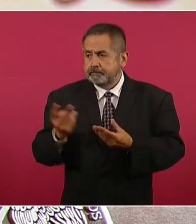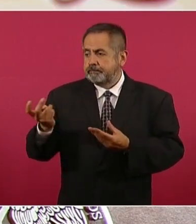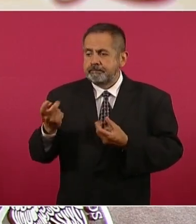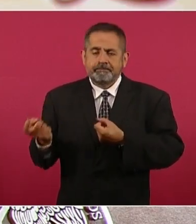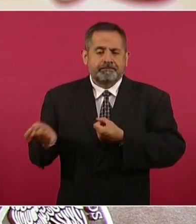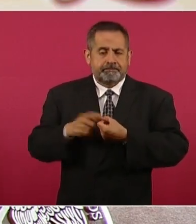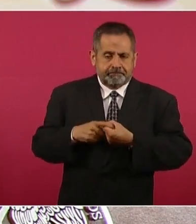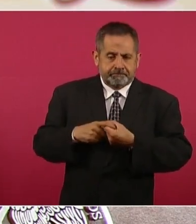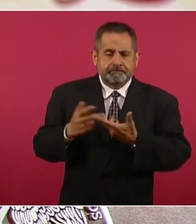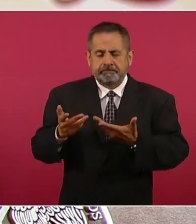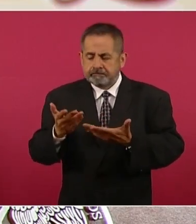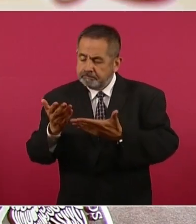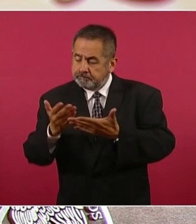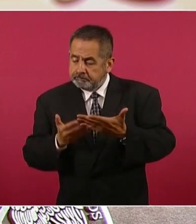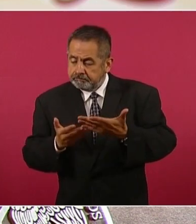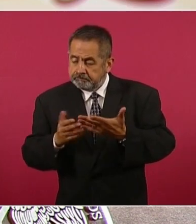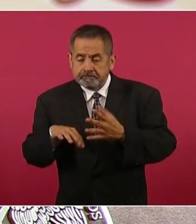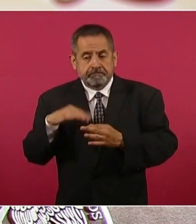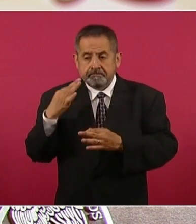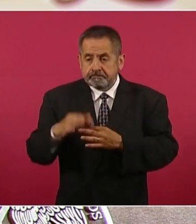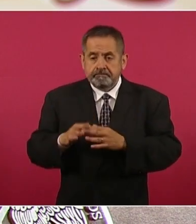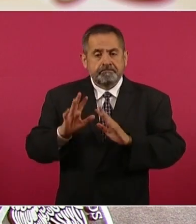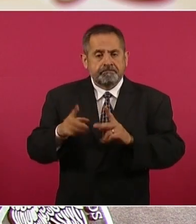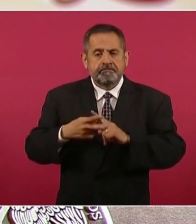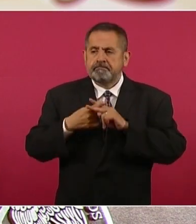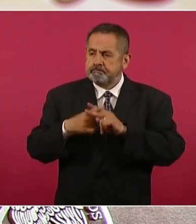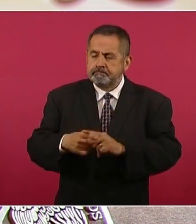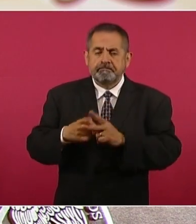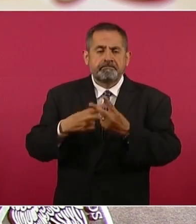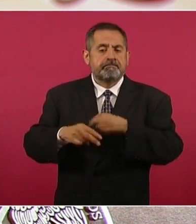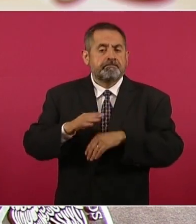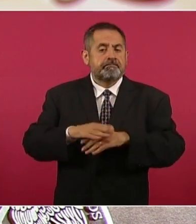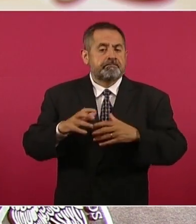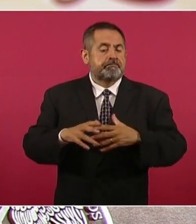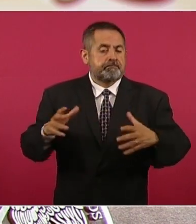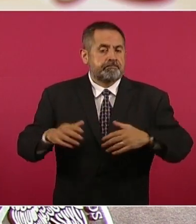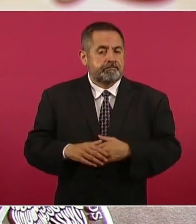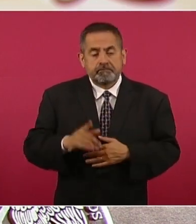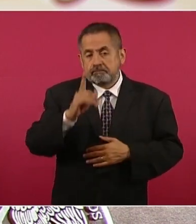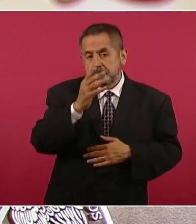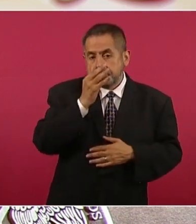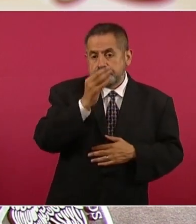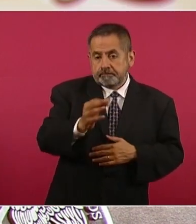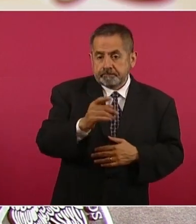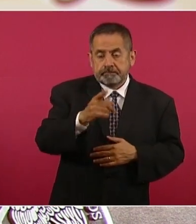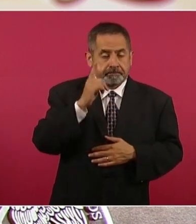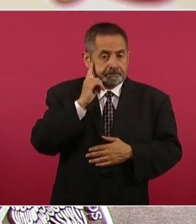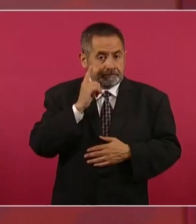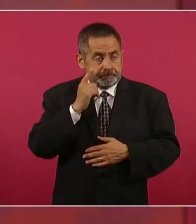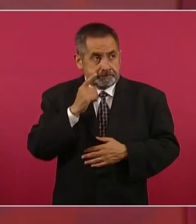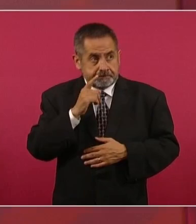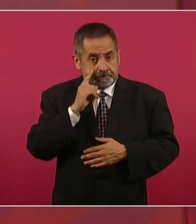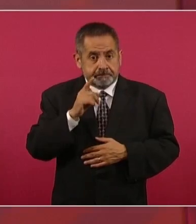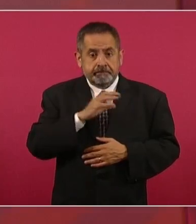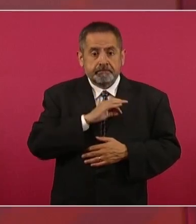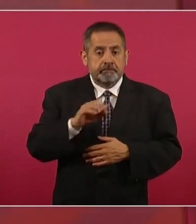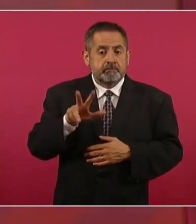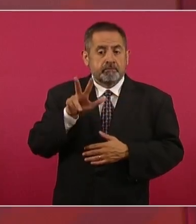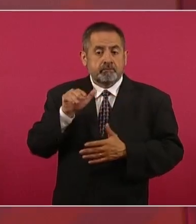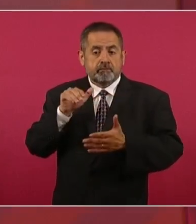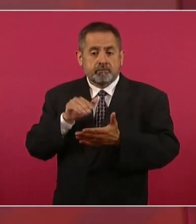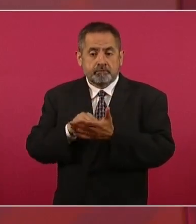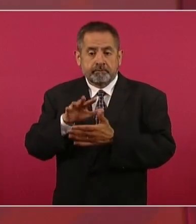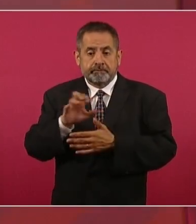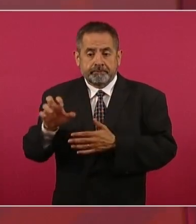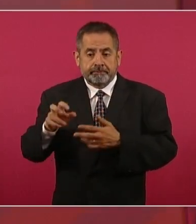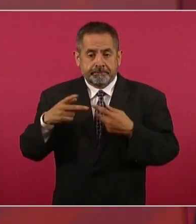el aseguramiento, va a empezar a incrementarse. Un comentario importante, ha habido más de 8.500